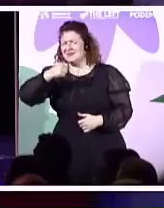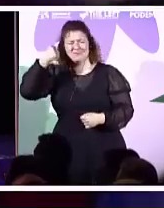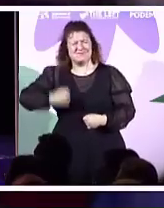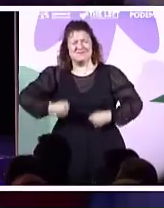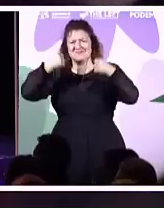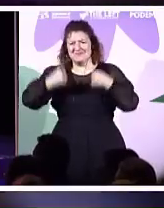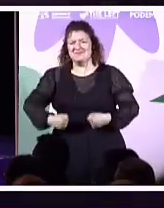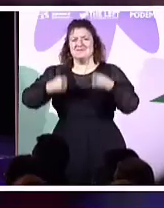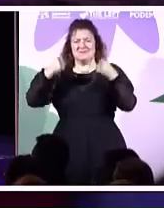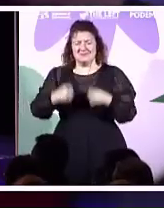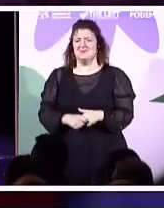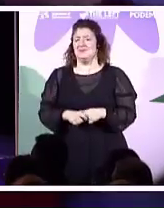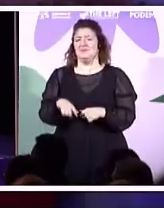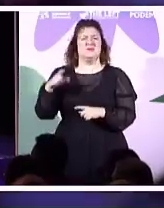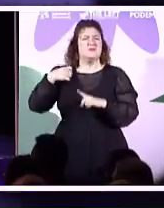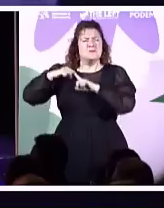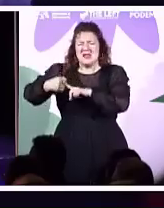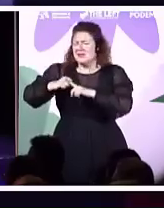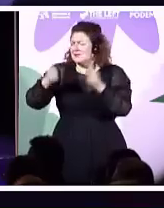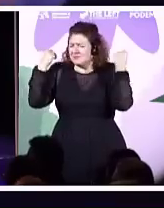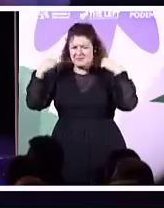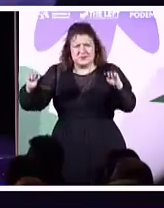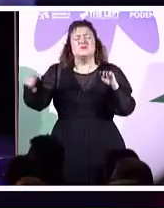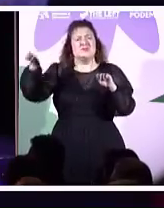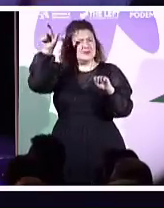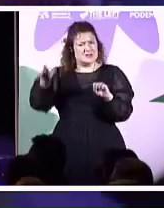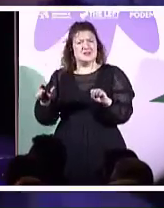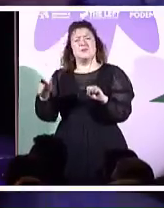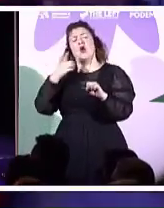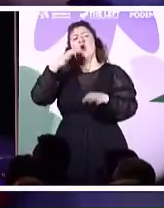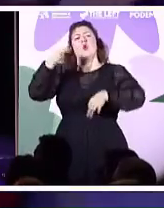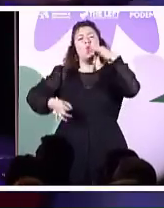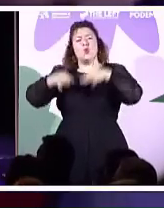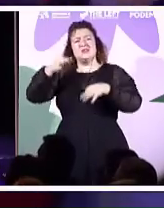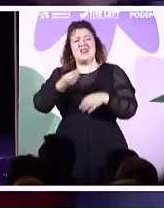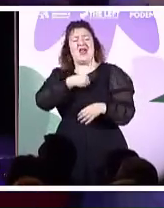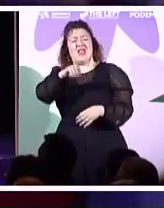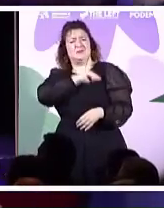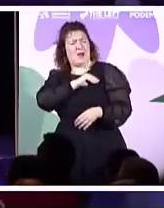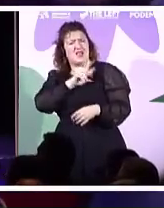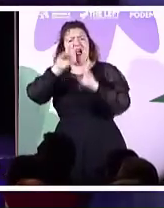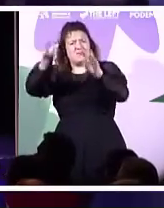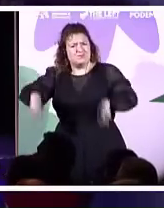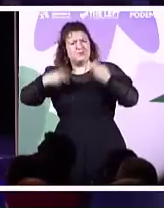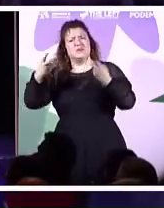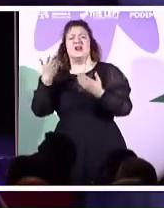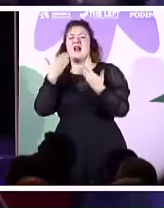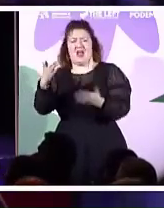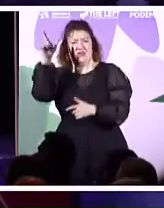saber que eres nuestra candidata para regenerar la justicia de nuestro país